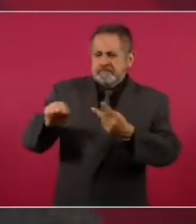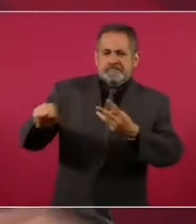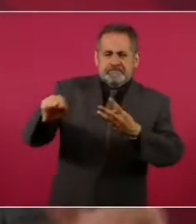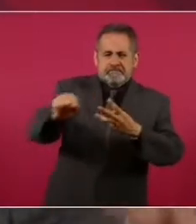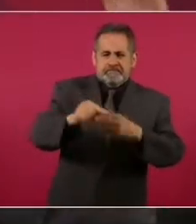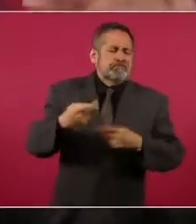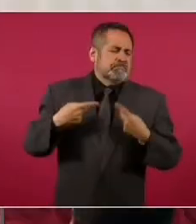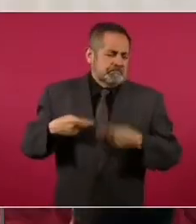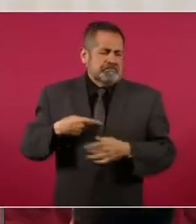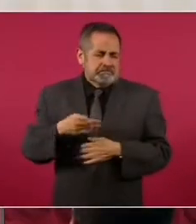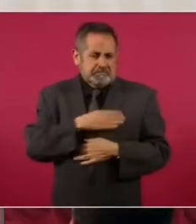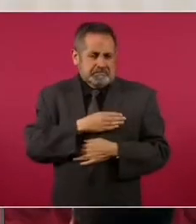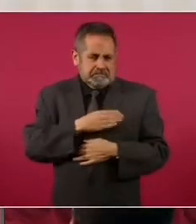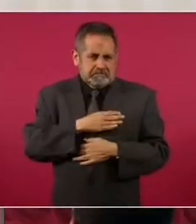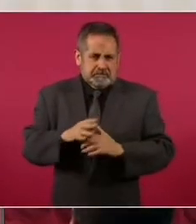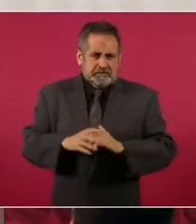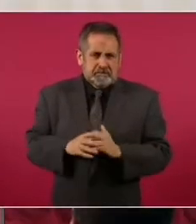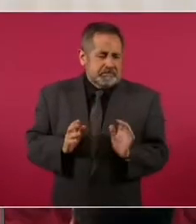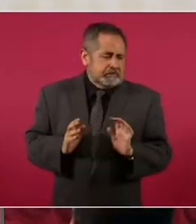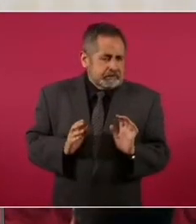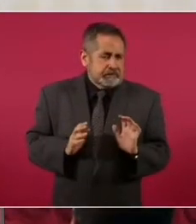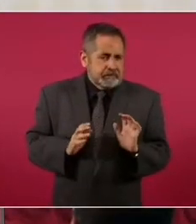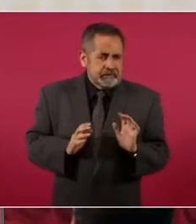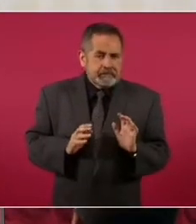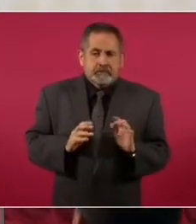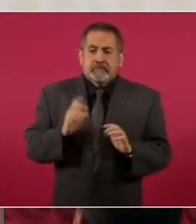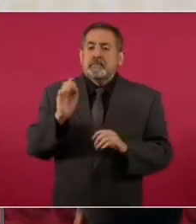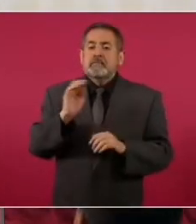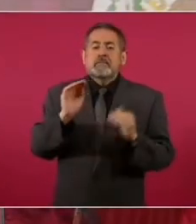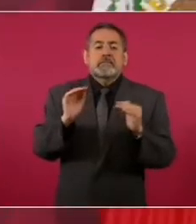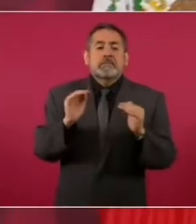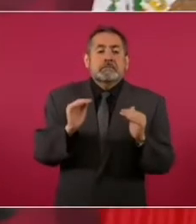familia. Ya cuando se trata de la parte